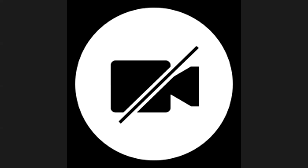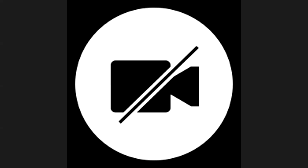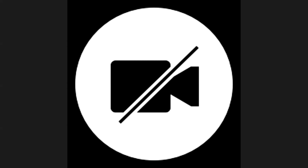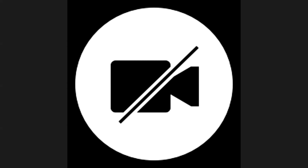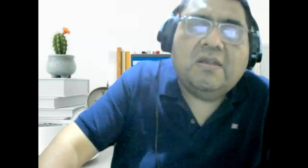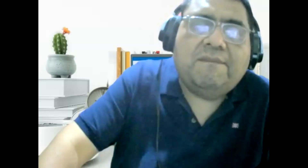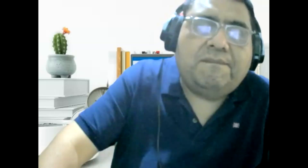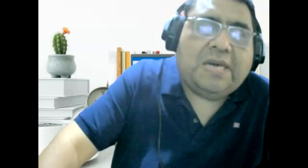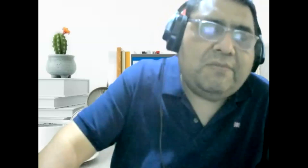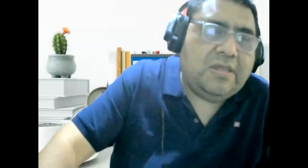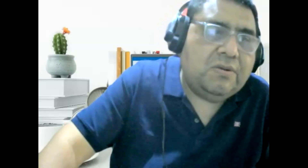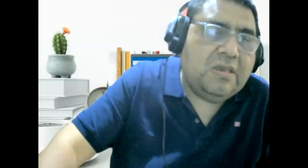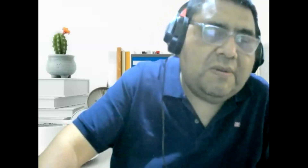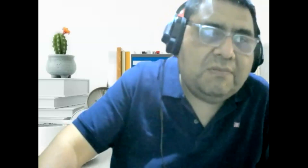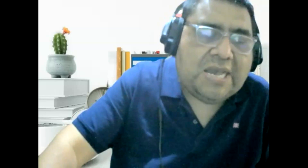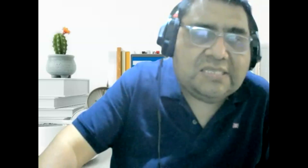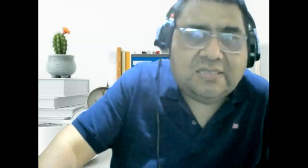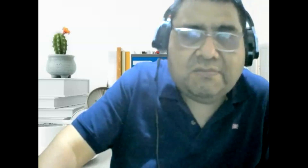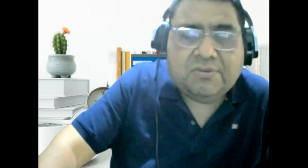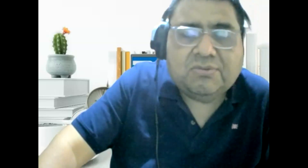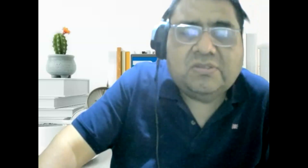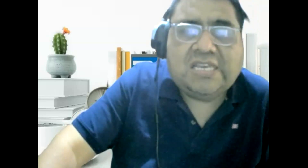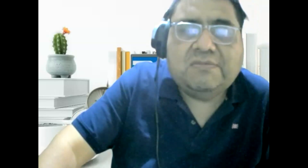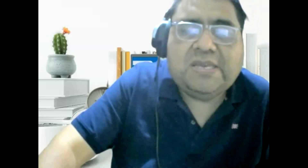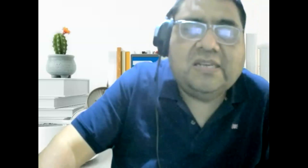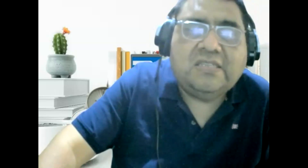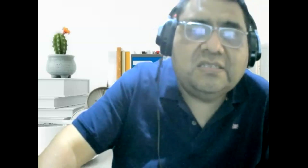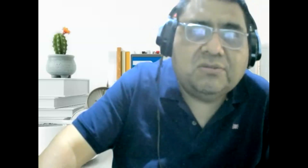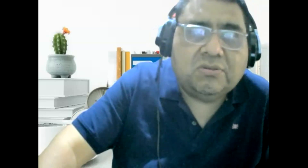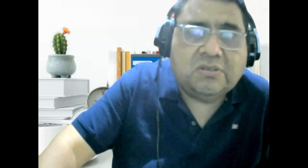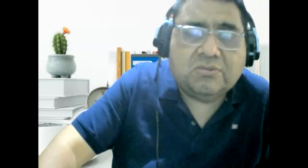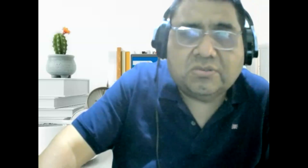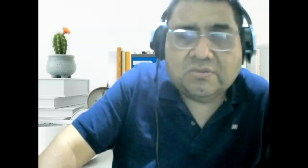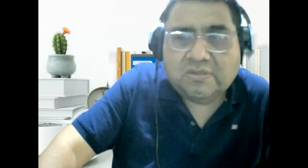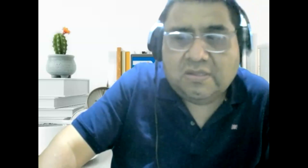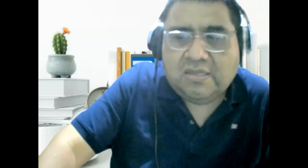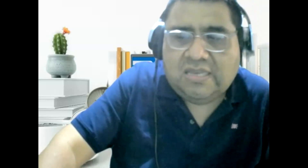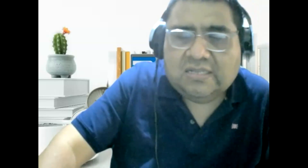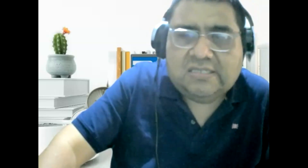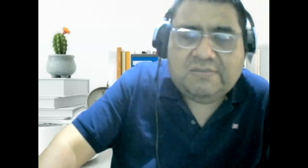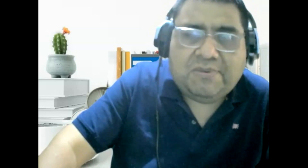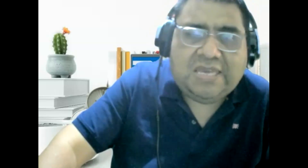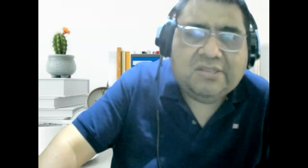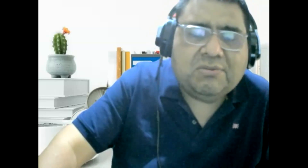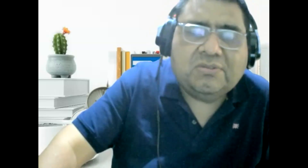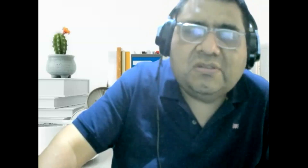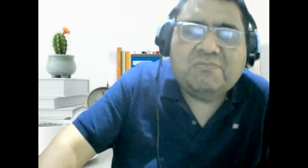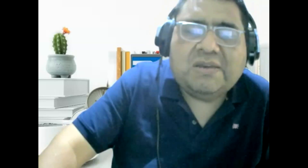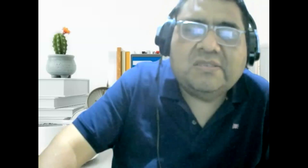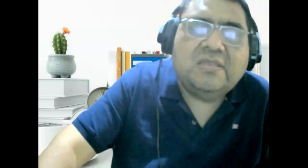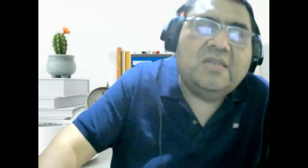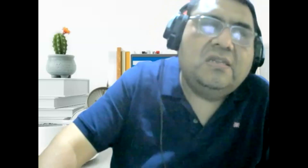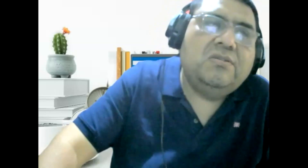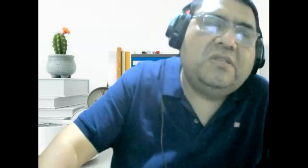se especializan en eso. Paramédicos llevan más tiempo, son 6 meses que se hace todo ese curso. RCP, todo